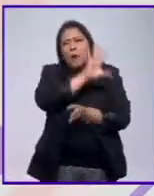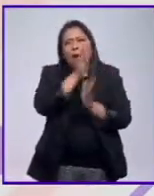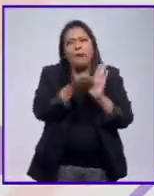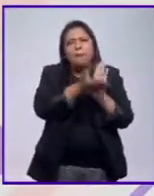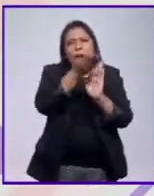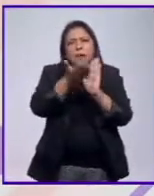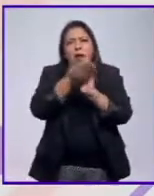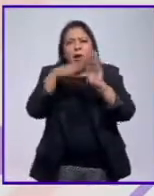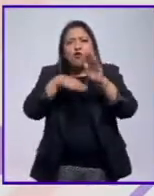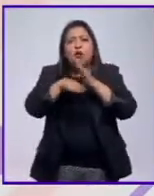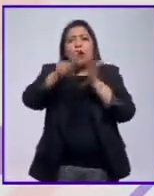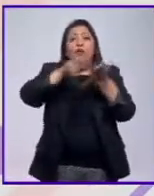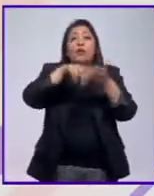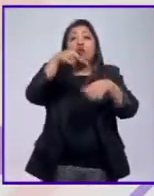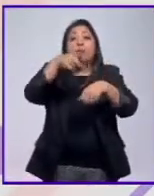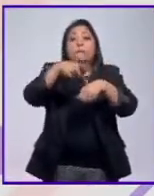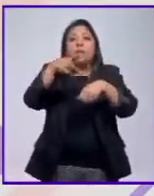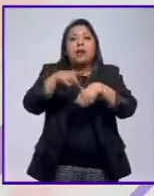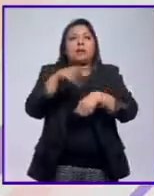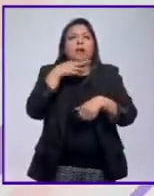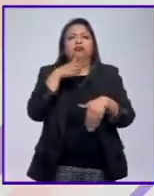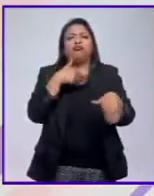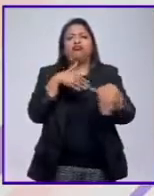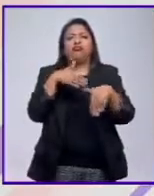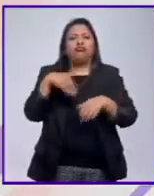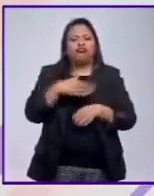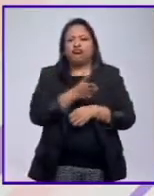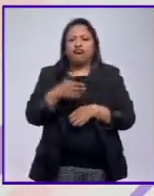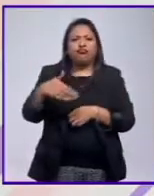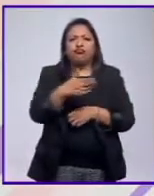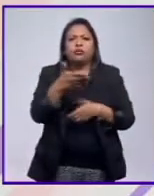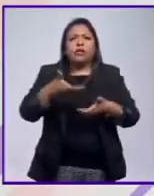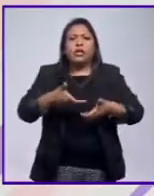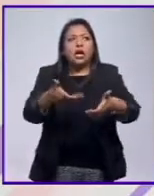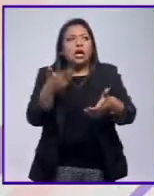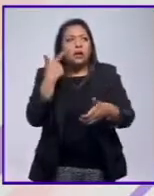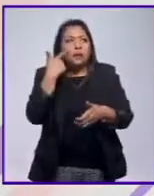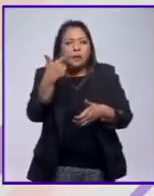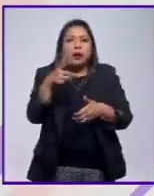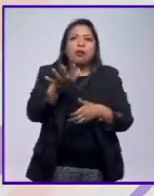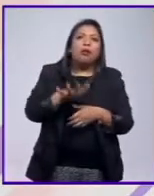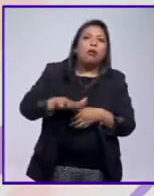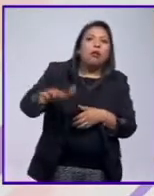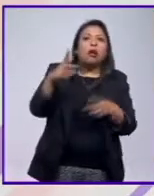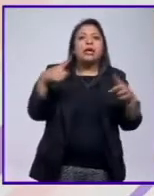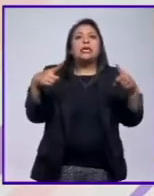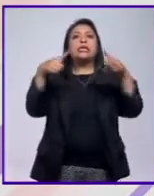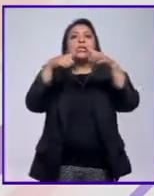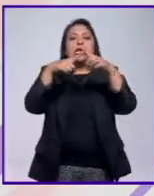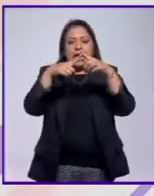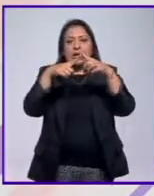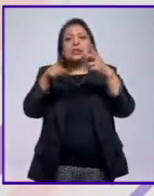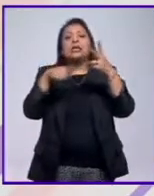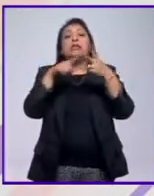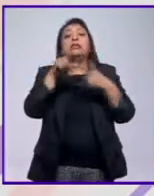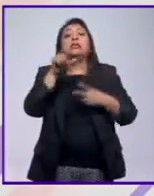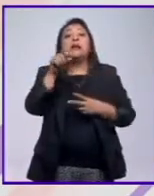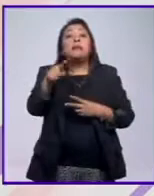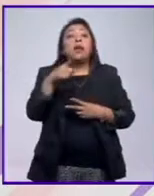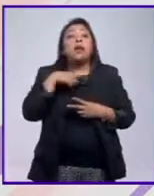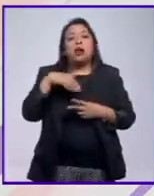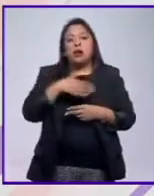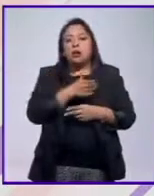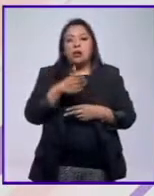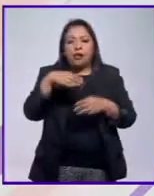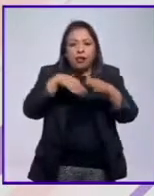bajo las rocas. Lo mejor es caminar por sus laberínticas calles y descubrir sus miradores, sus iglesias rupestres y sobre todo sus